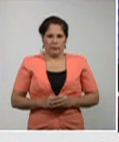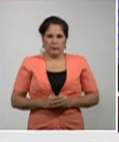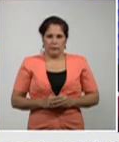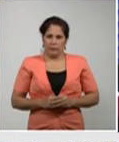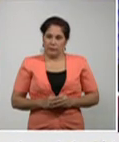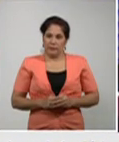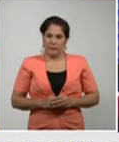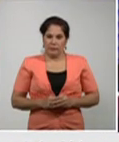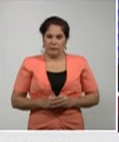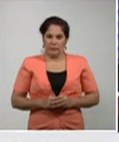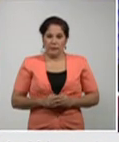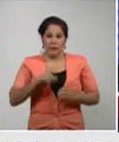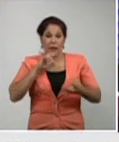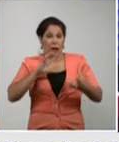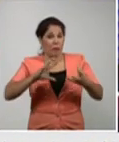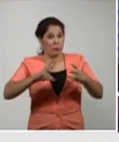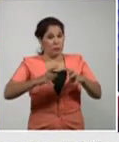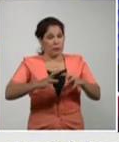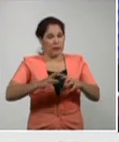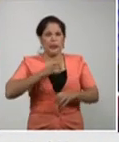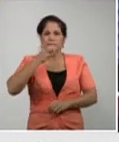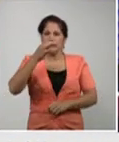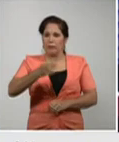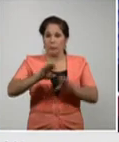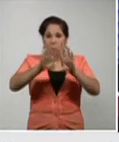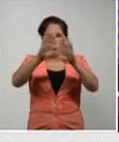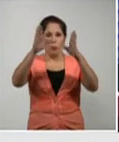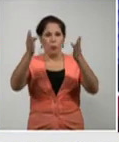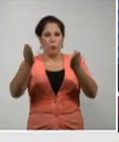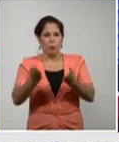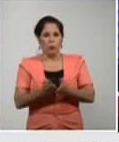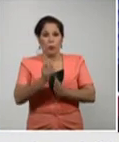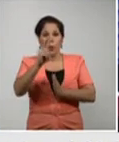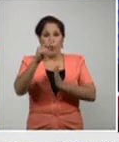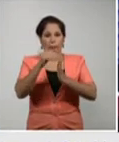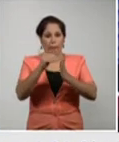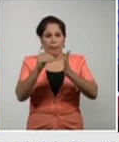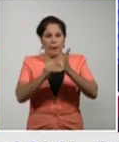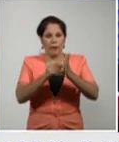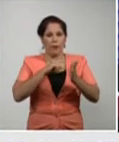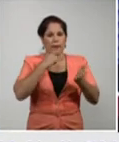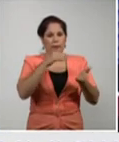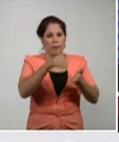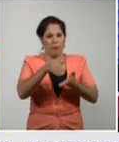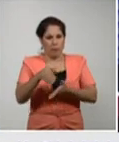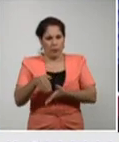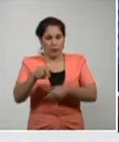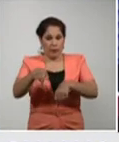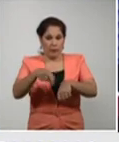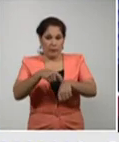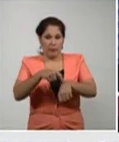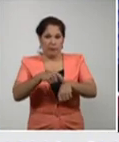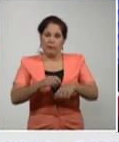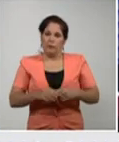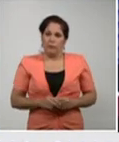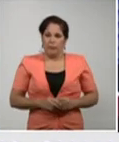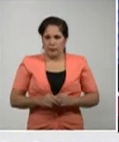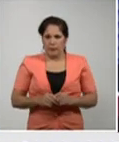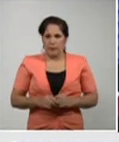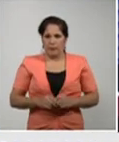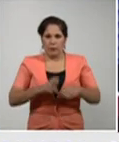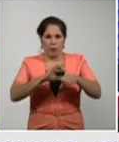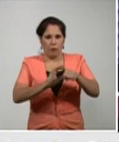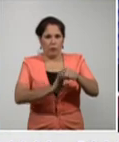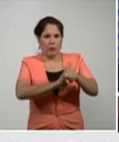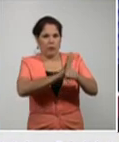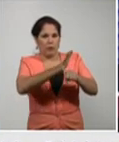Y la complejidad también se expresa en el mundo: más de 2 millones de fallecidos hasta el momento con la